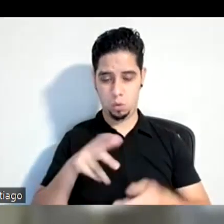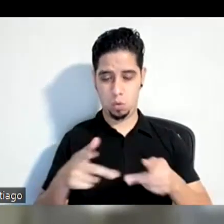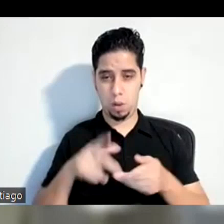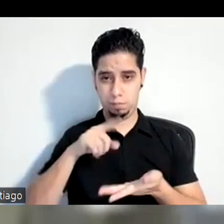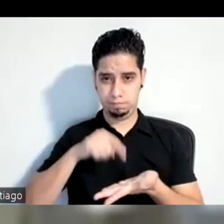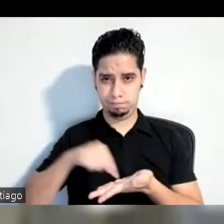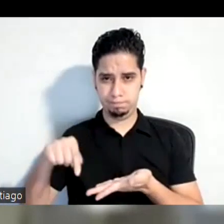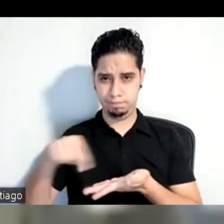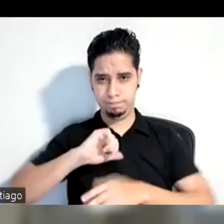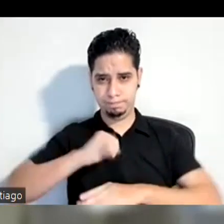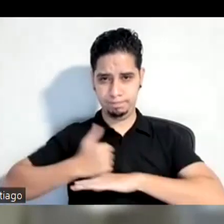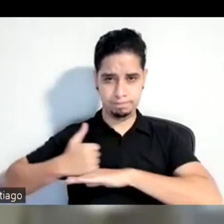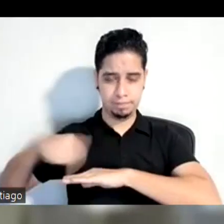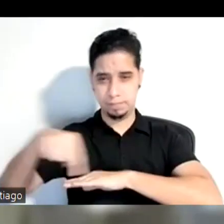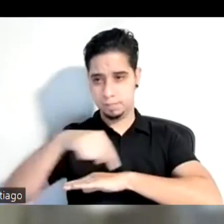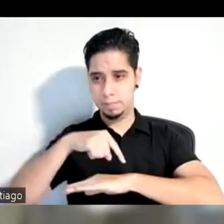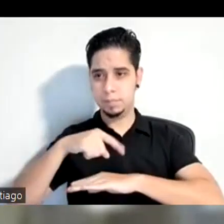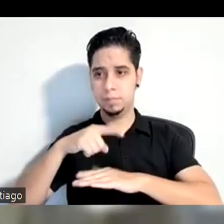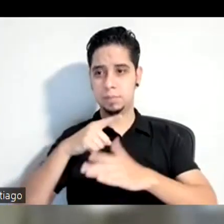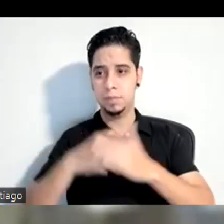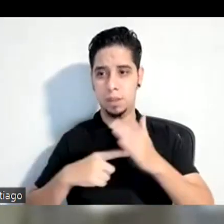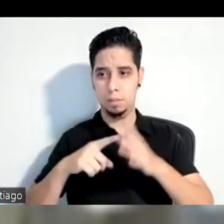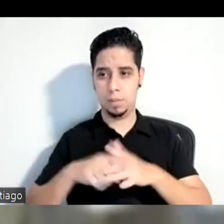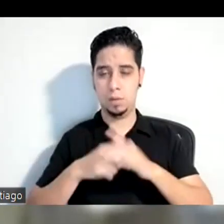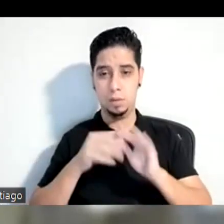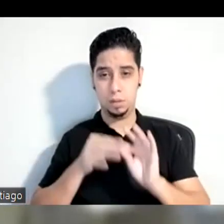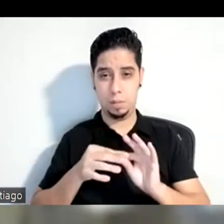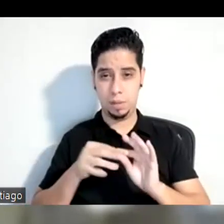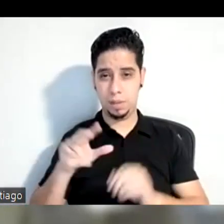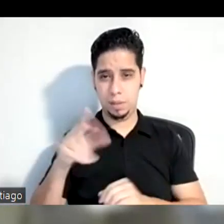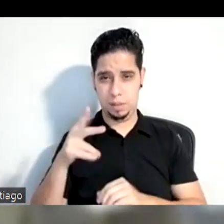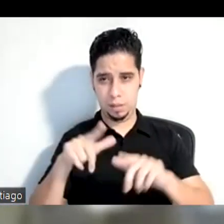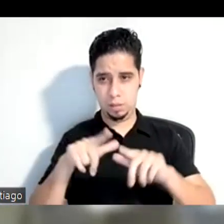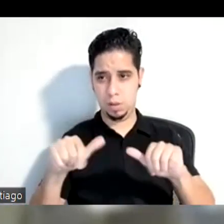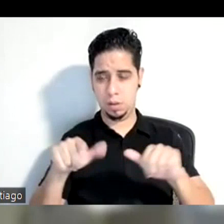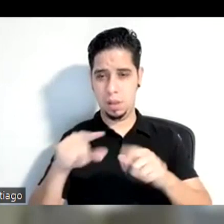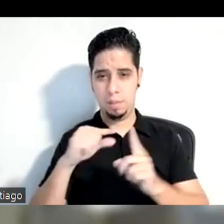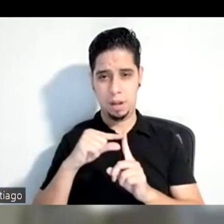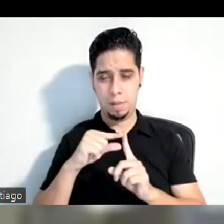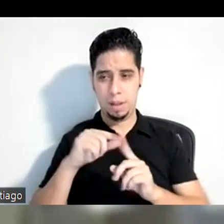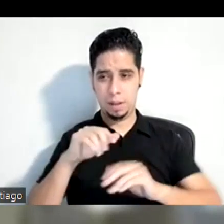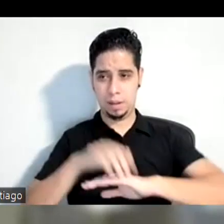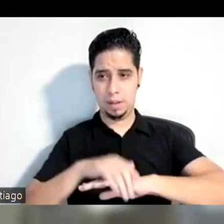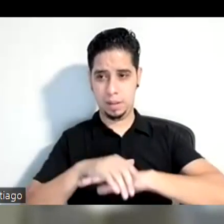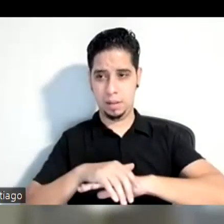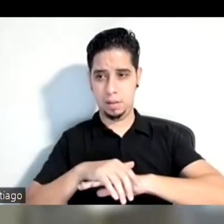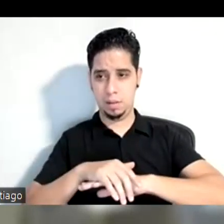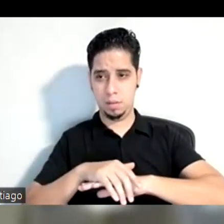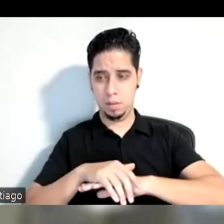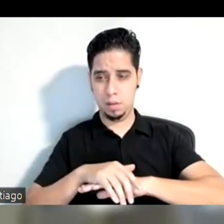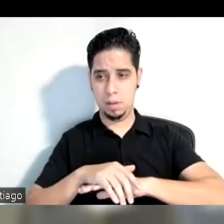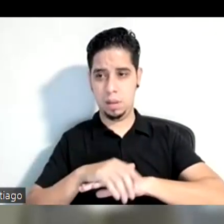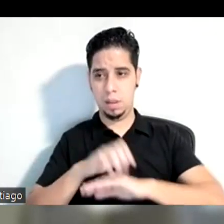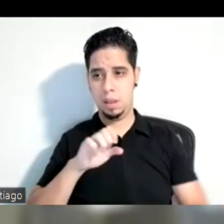después. Me cuenta un intérprete que es trilingüe, que hay una palabra en inglés que se dice el Q,